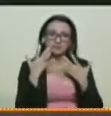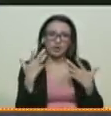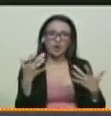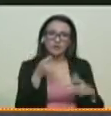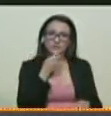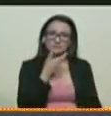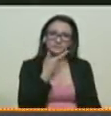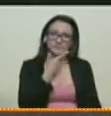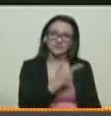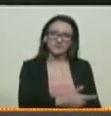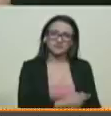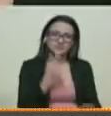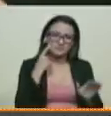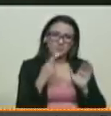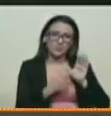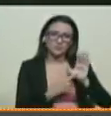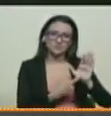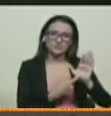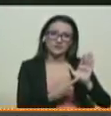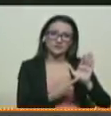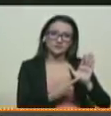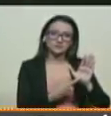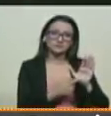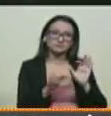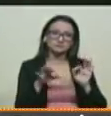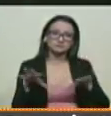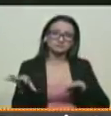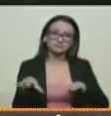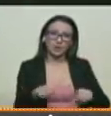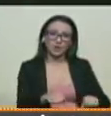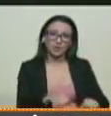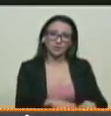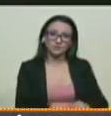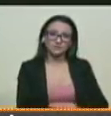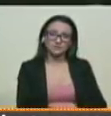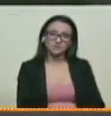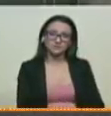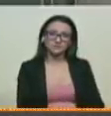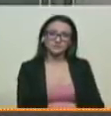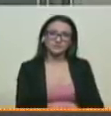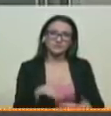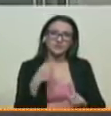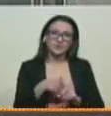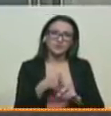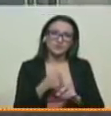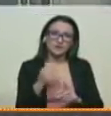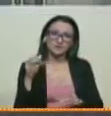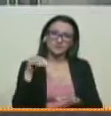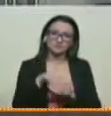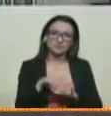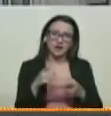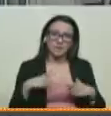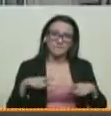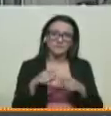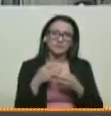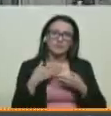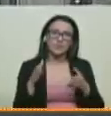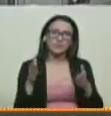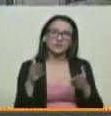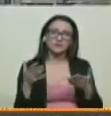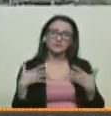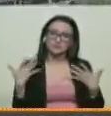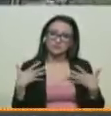esplendor, mostrando la pugna por la ocupación del territorio, luchando por la incorporación de espacio público para el